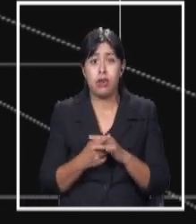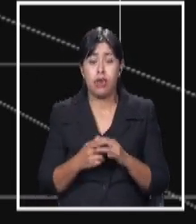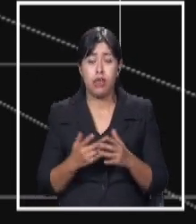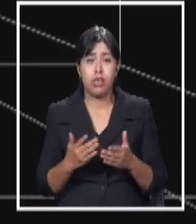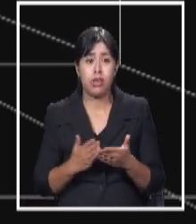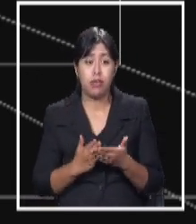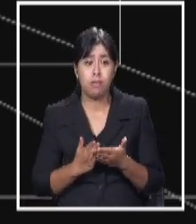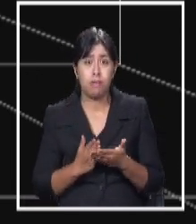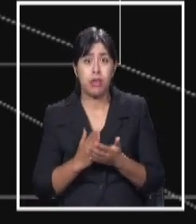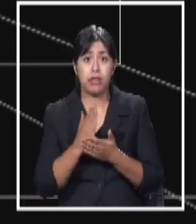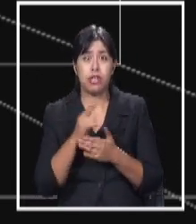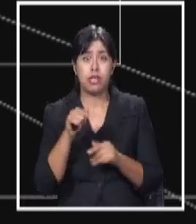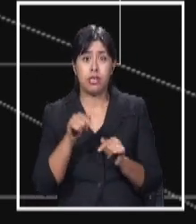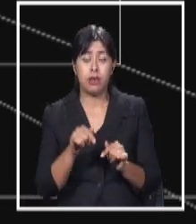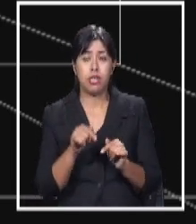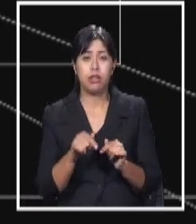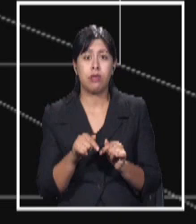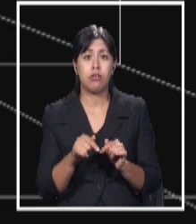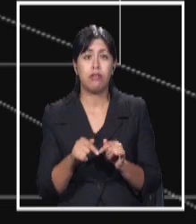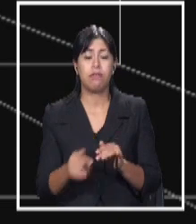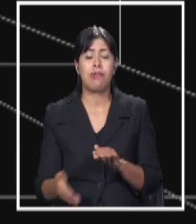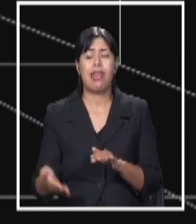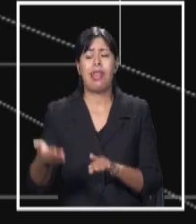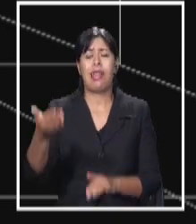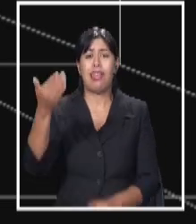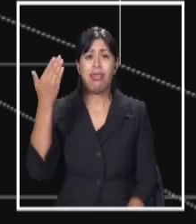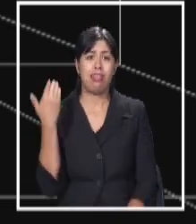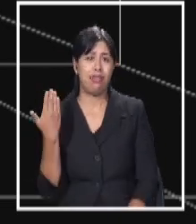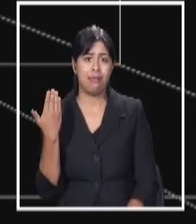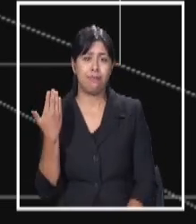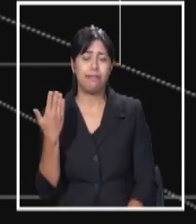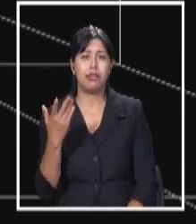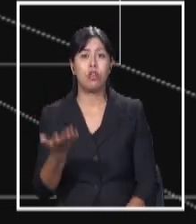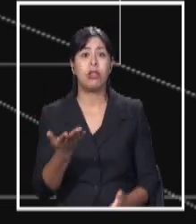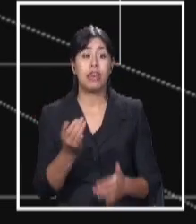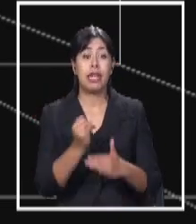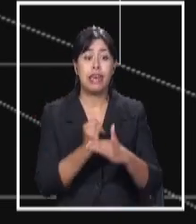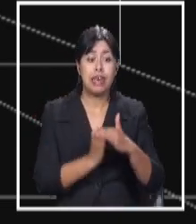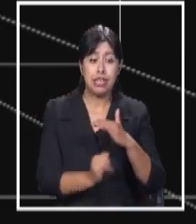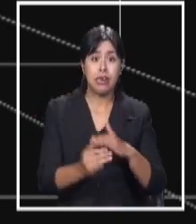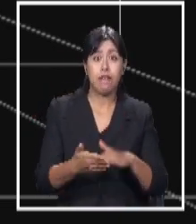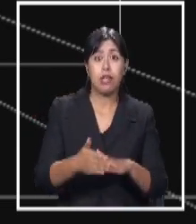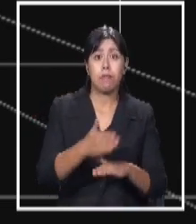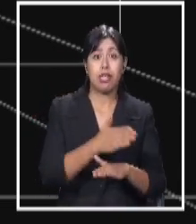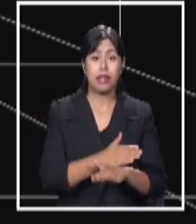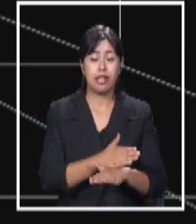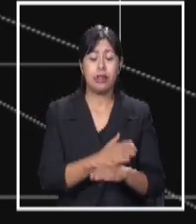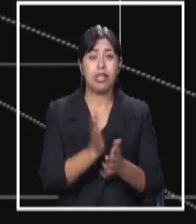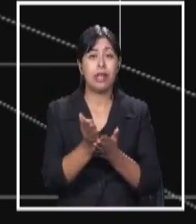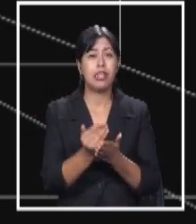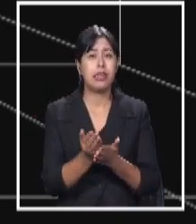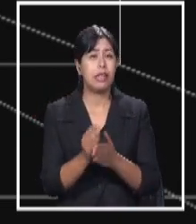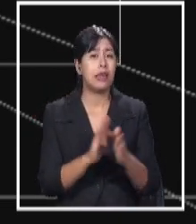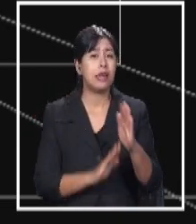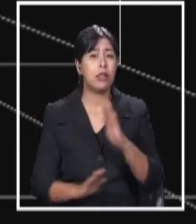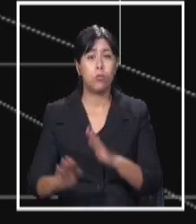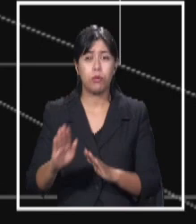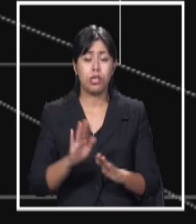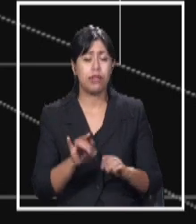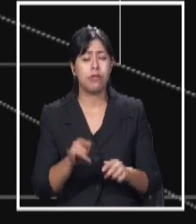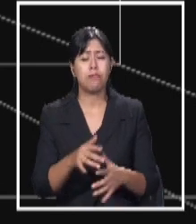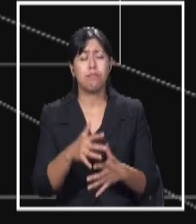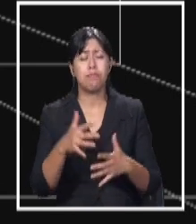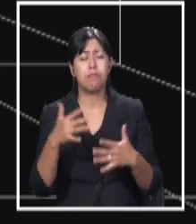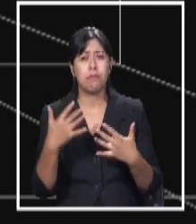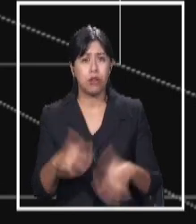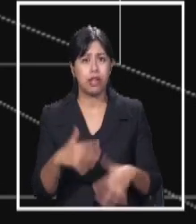se desarrolle esto, están atrás. Entonces, hacer intervención temprana, hacer estrategias de prevención, son claramente